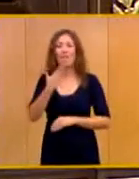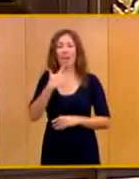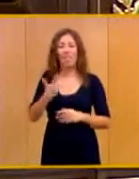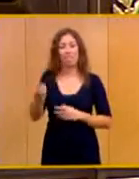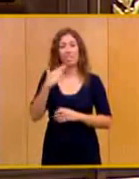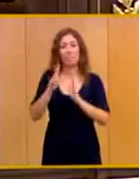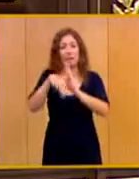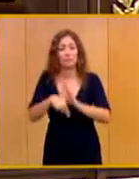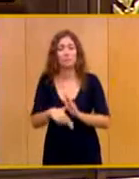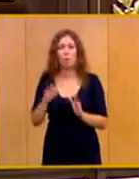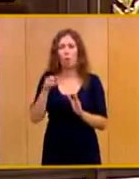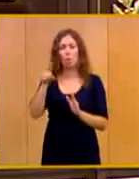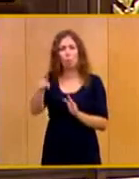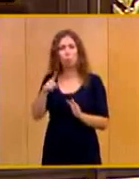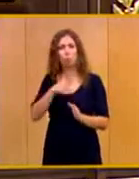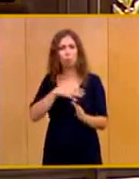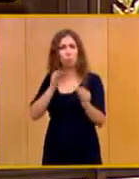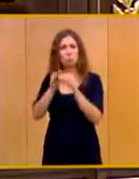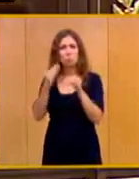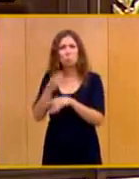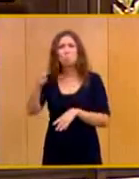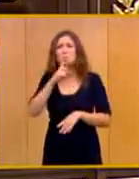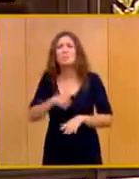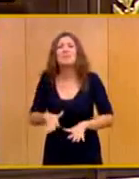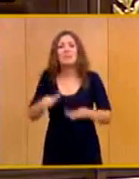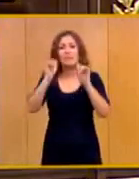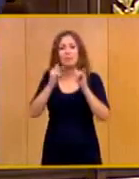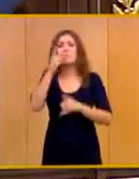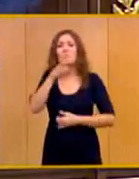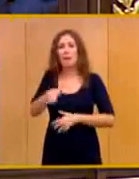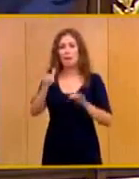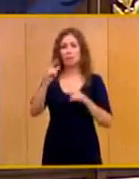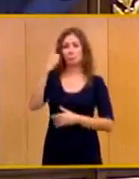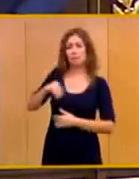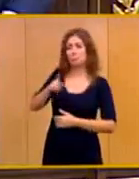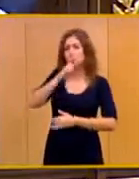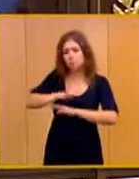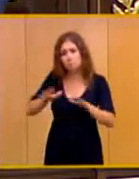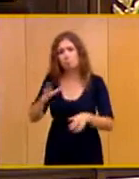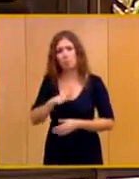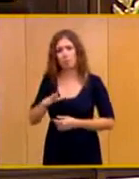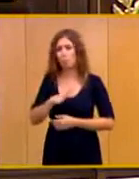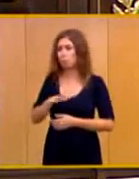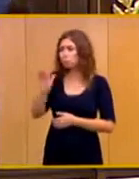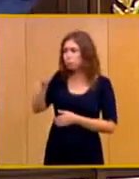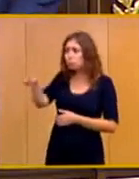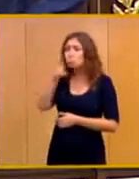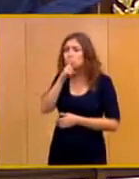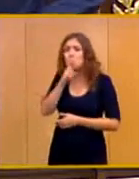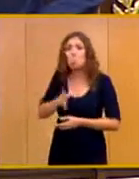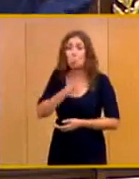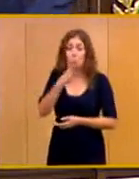acuerdo o no. No ha dicho ni una sola palabra. Silencio, por favor. qué? ¿Por qué? Una vez más, señor